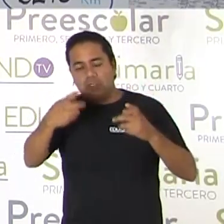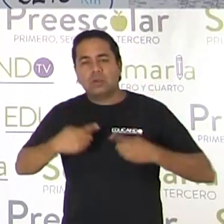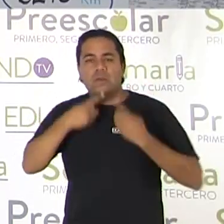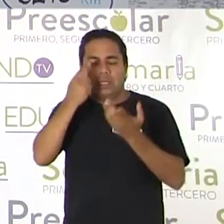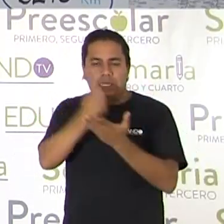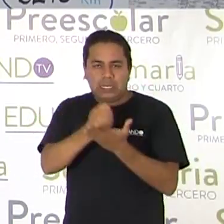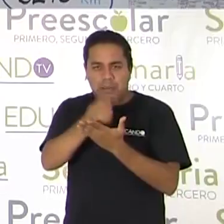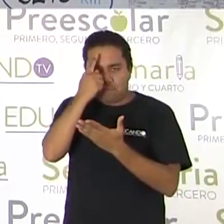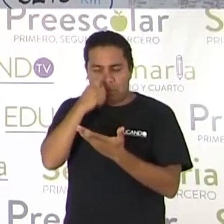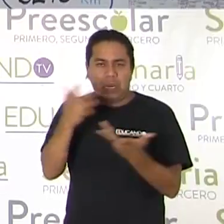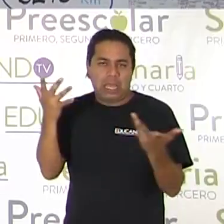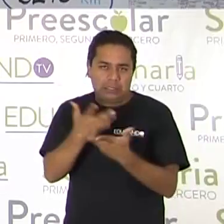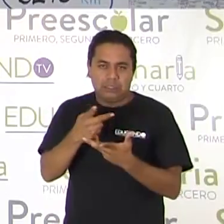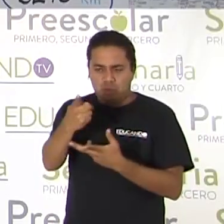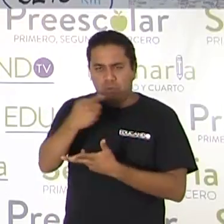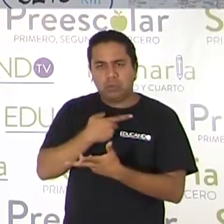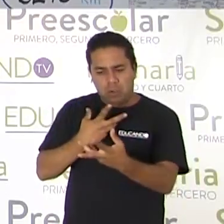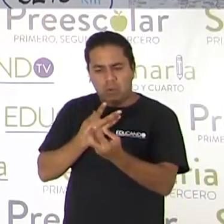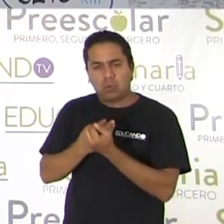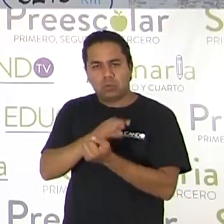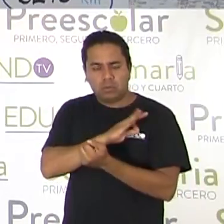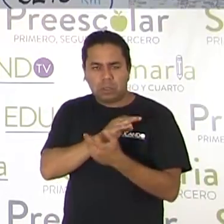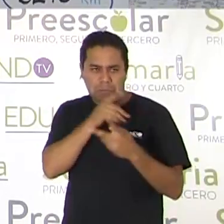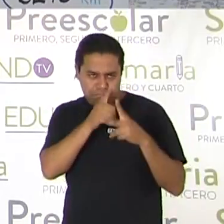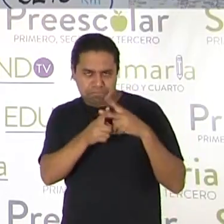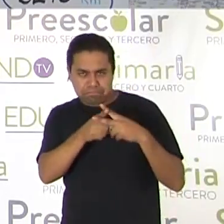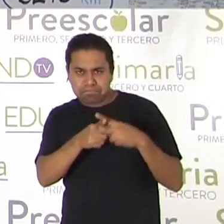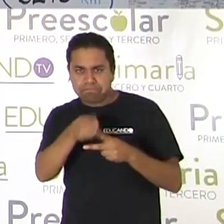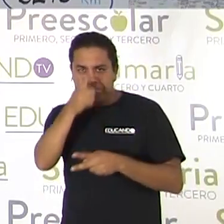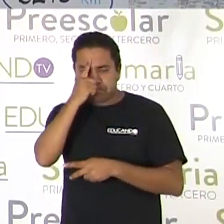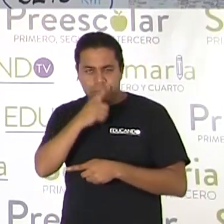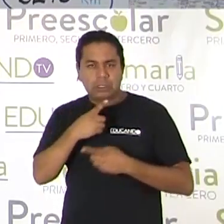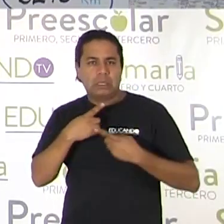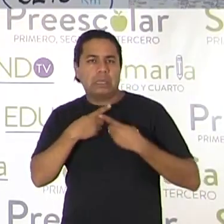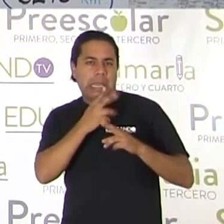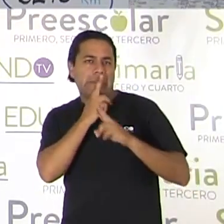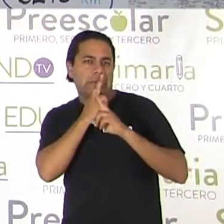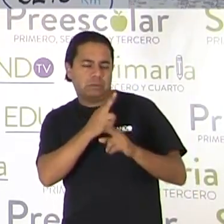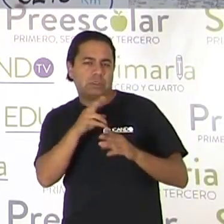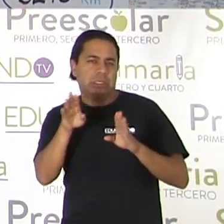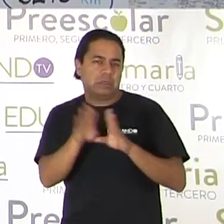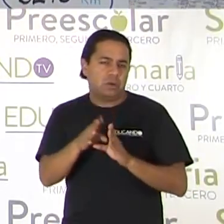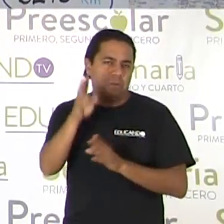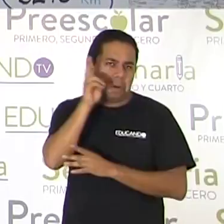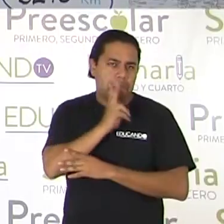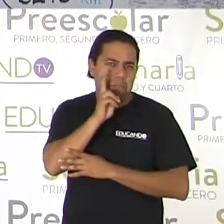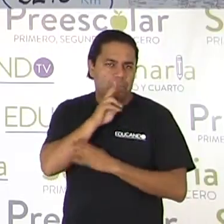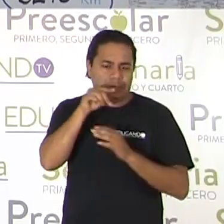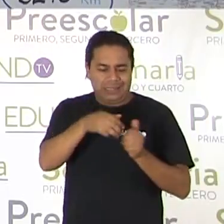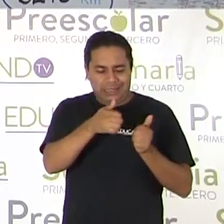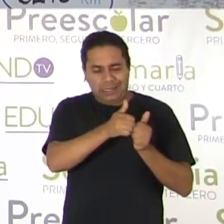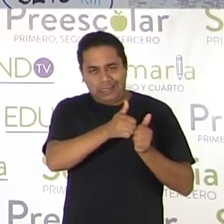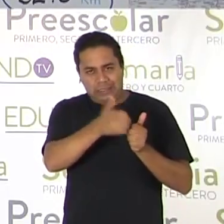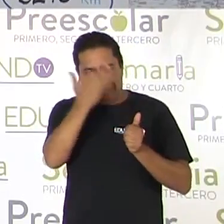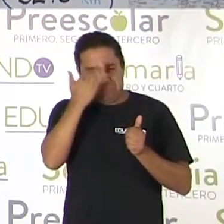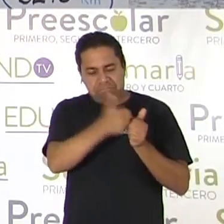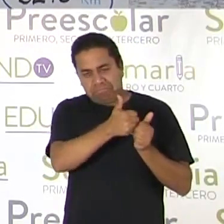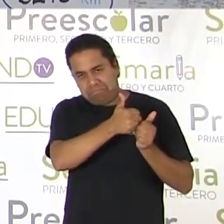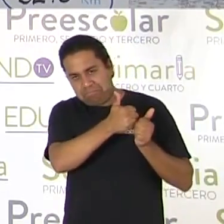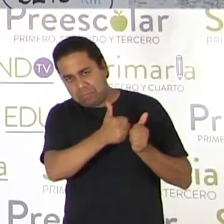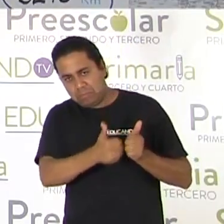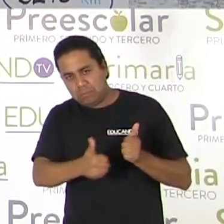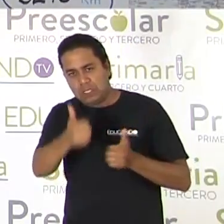Vamos a realizarlo hoy junto contigo para que podamos estimar en un primer momento cuál es la distancia que nos llevamos en recorrer